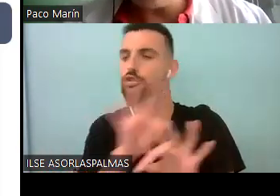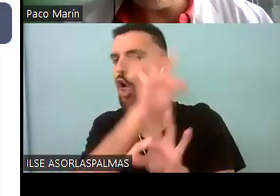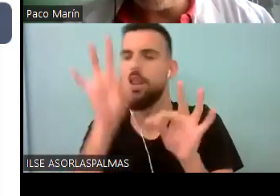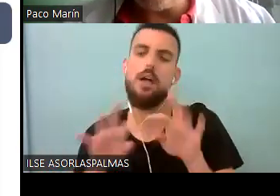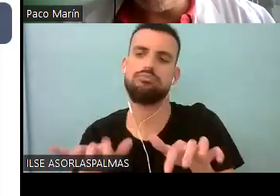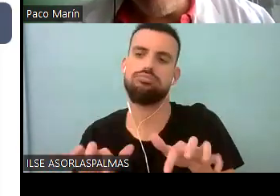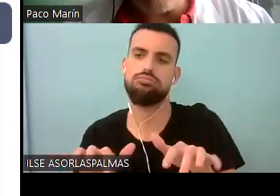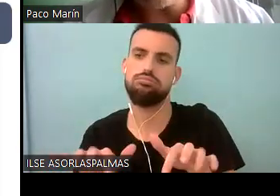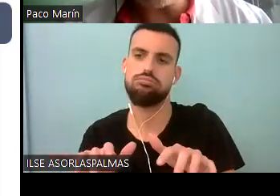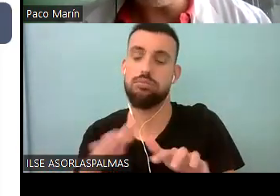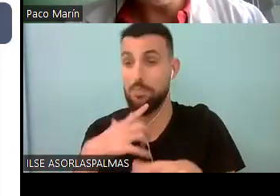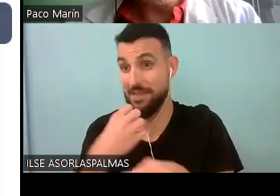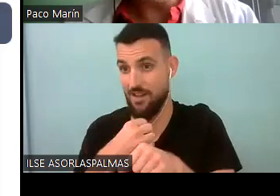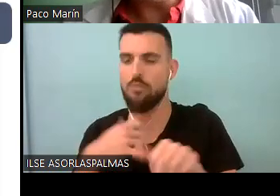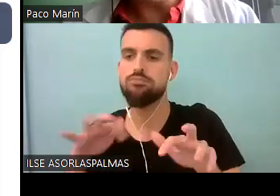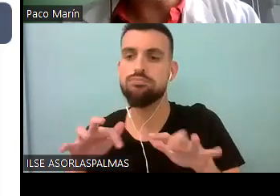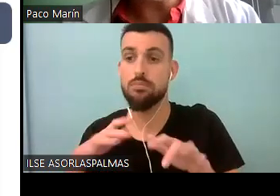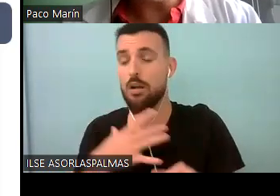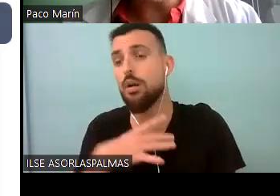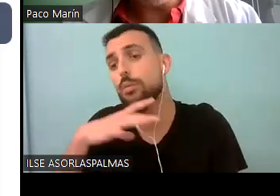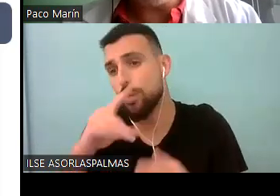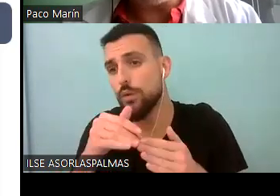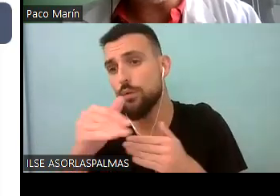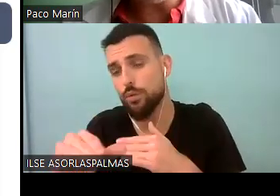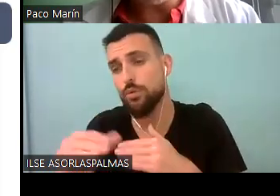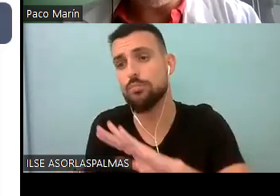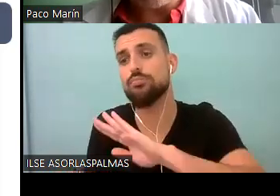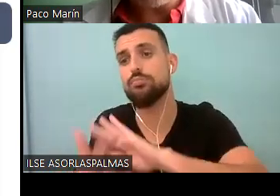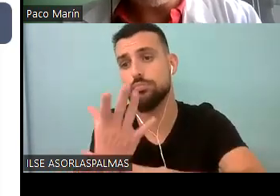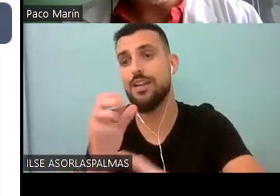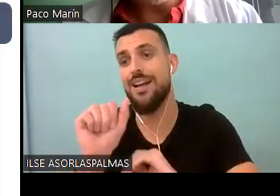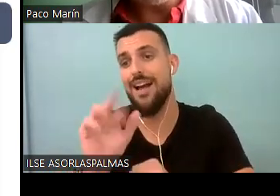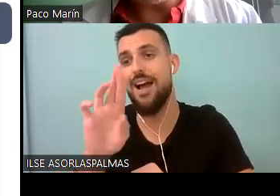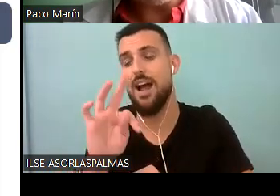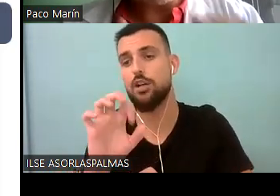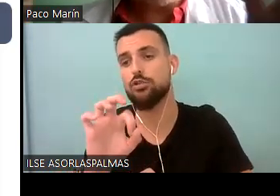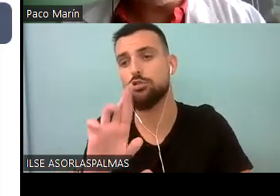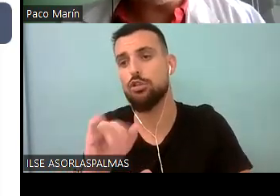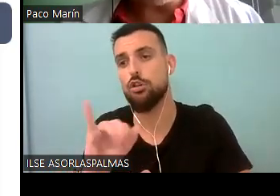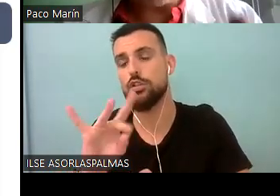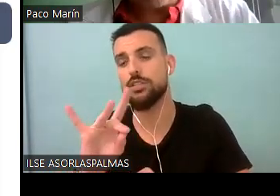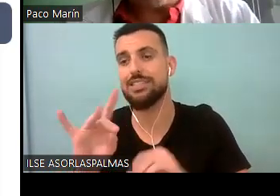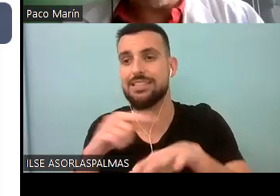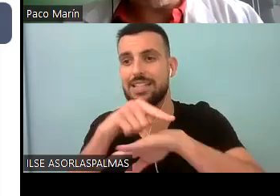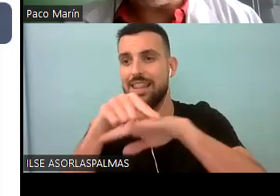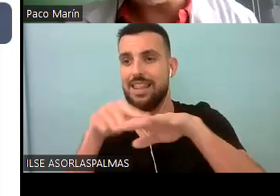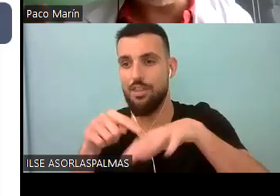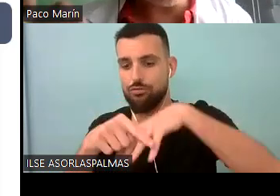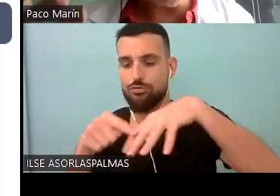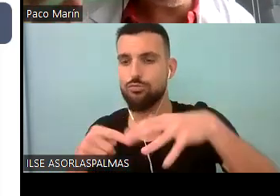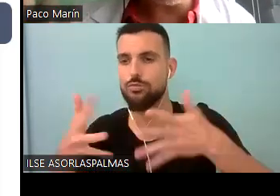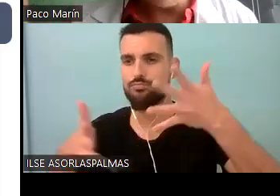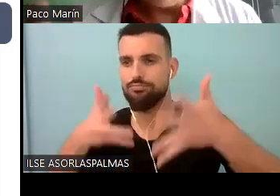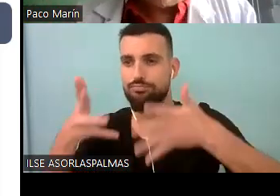Es muy probable que acabe desarrollando artrosis a nivel de las articulaciones de los dedos, que son las que voy moviendo, sobre